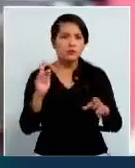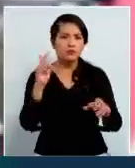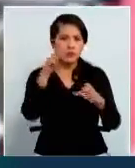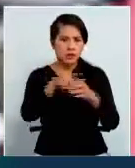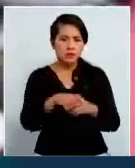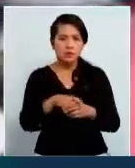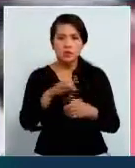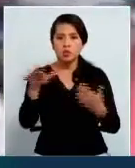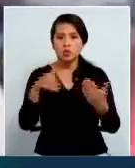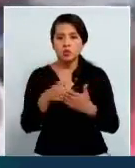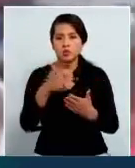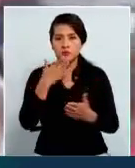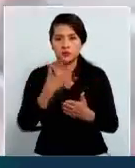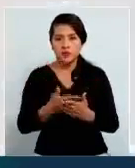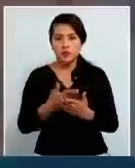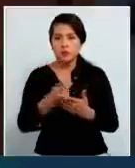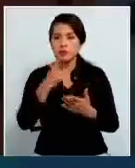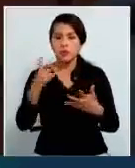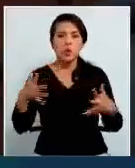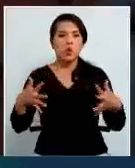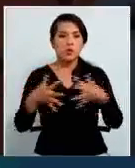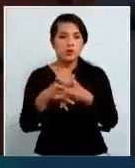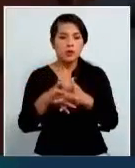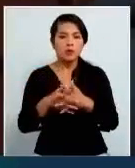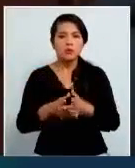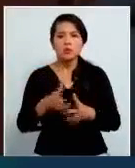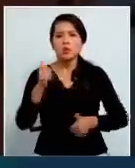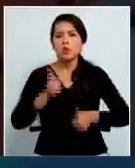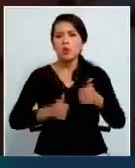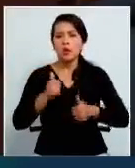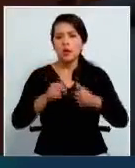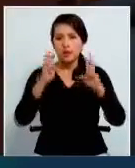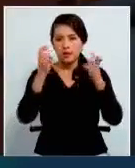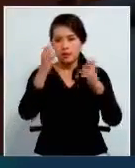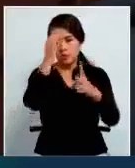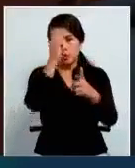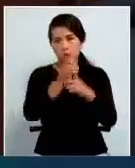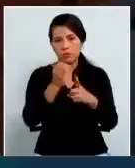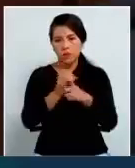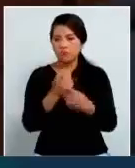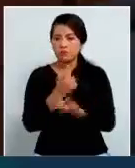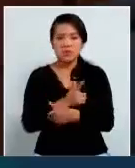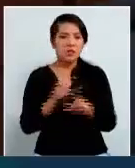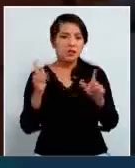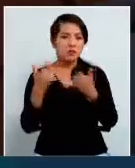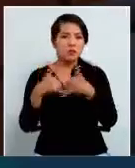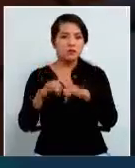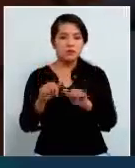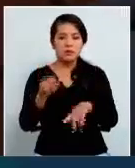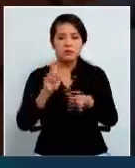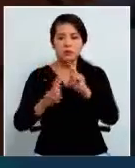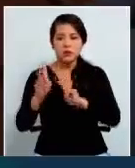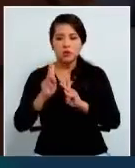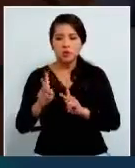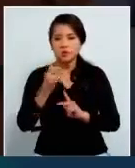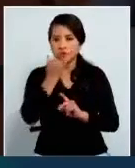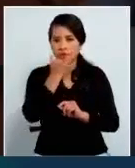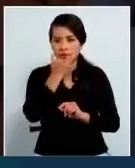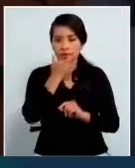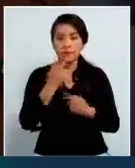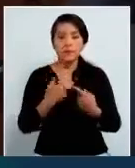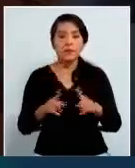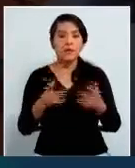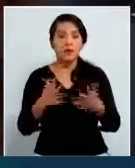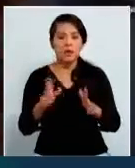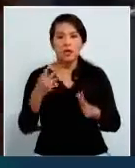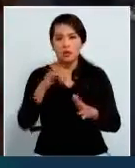uniformado. Permanentemente obstaculizan, no entiendo cuál es el objetivo de buscar impunidad, ¿no?, para estas personas. Tengo entendido que